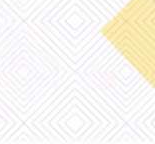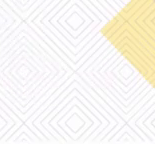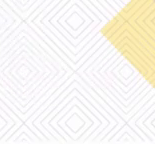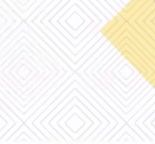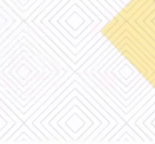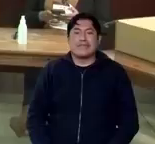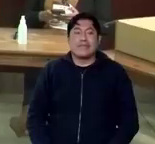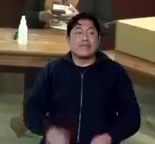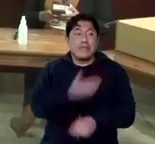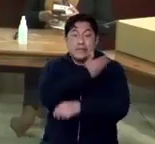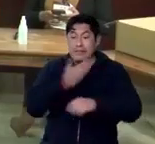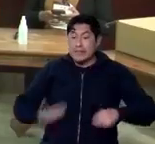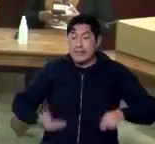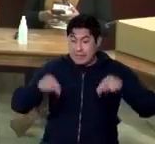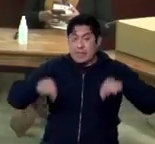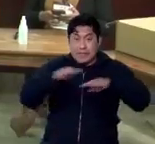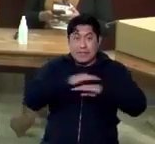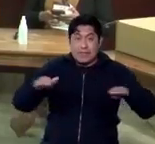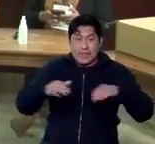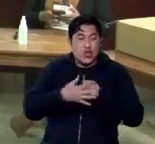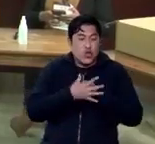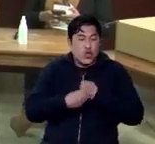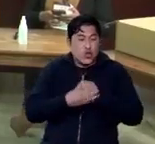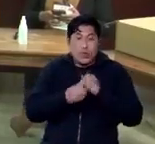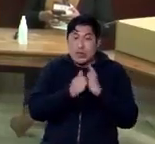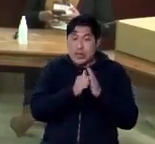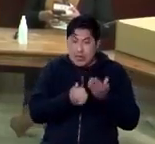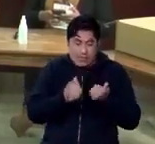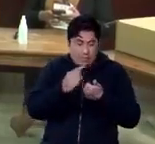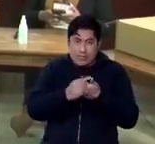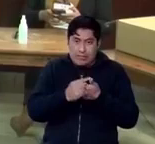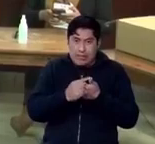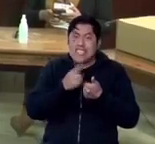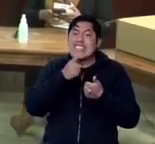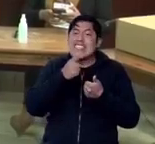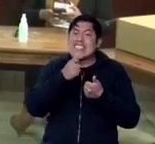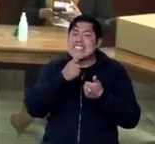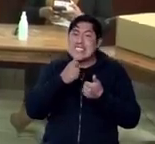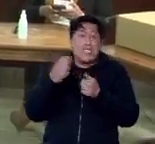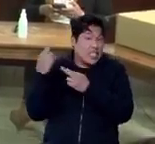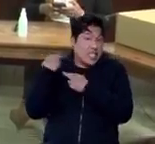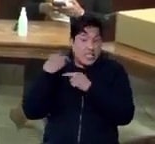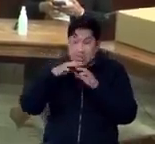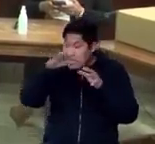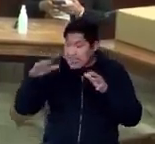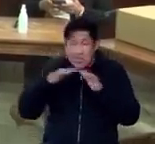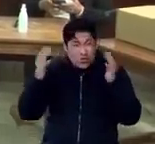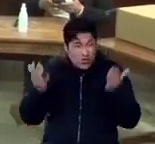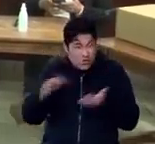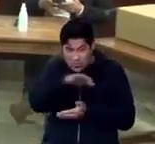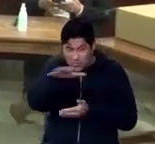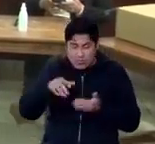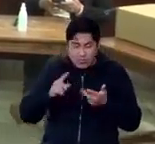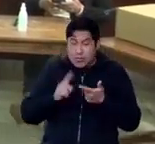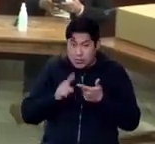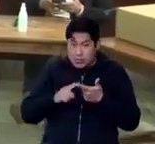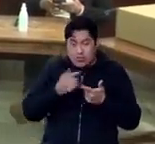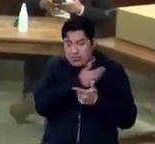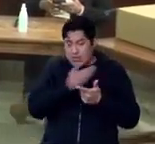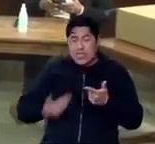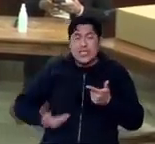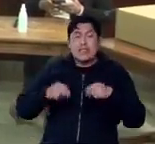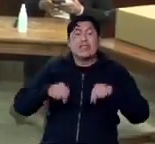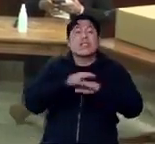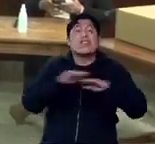B. El presidente de mesa entregará las copias del acta A. Primera copia, al notario. La segunda copia se la queda